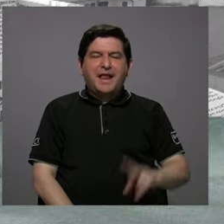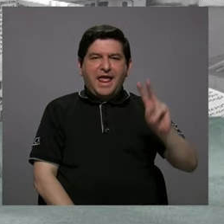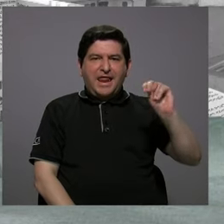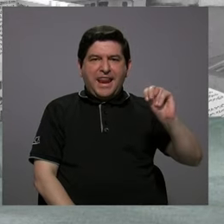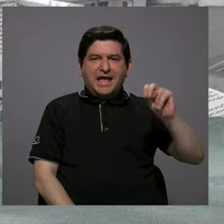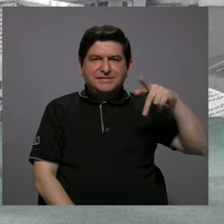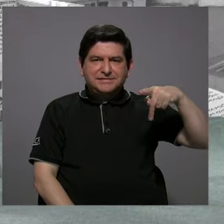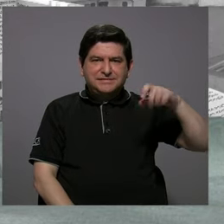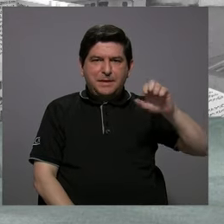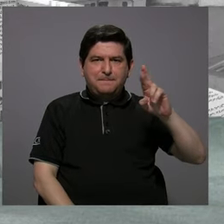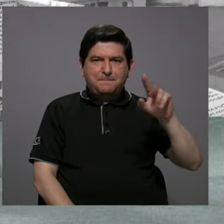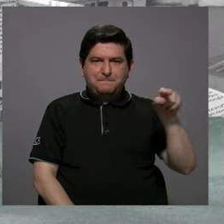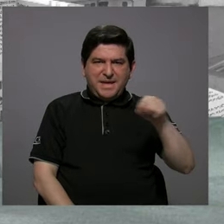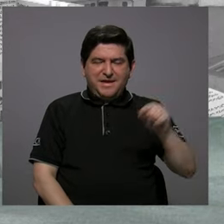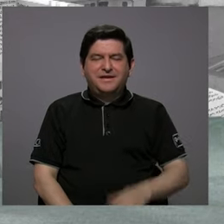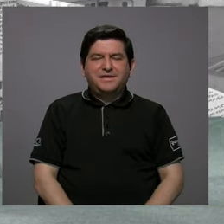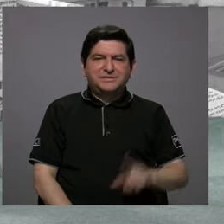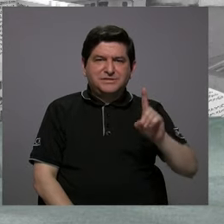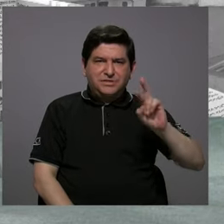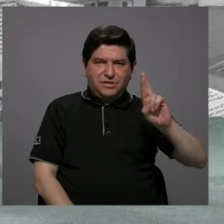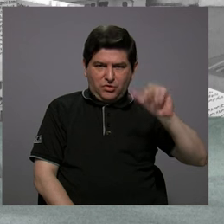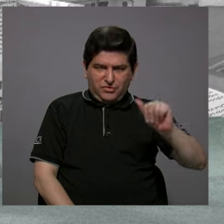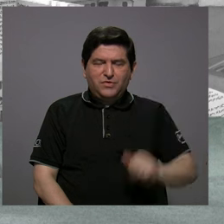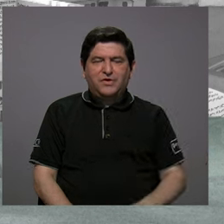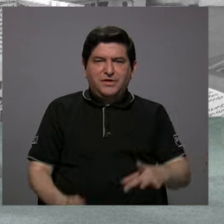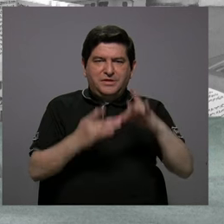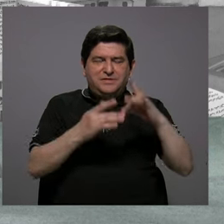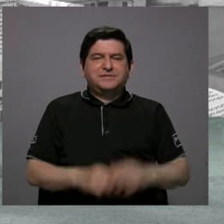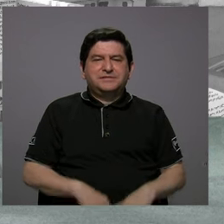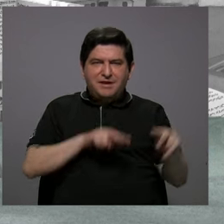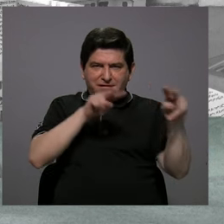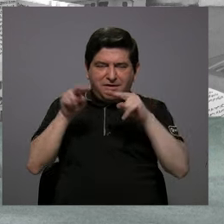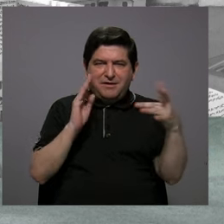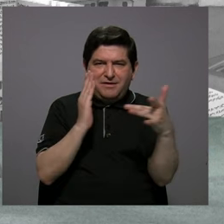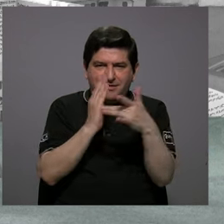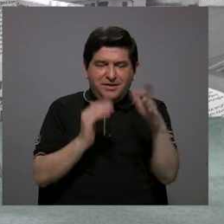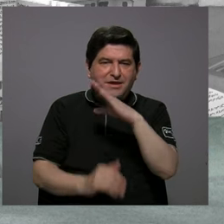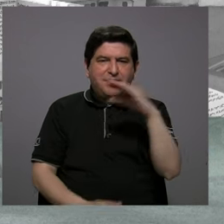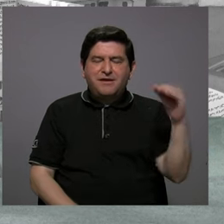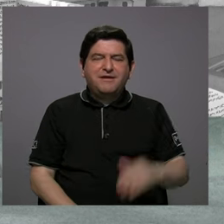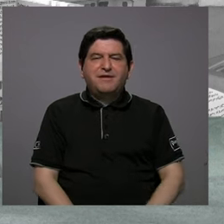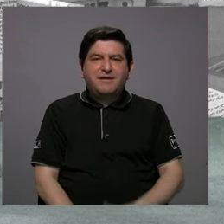Pérez doctora especialista en vigilancia tecnológica